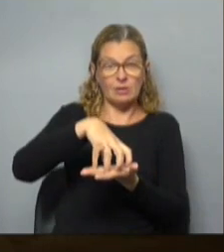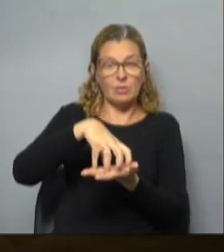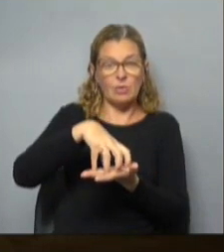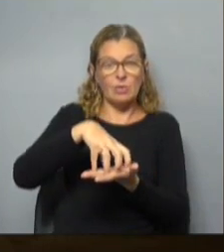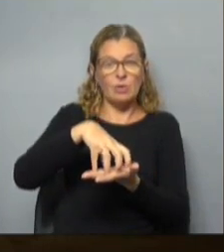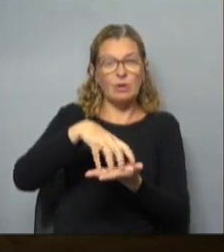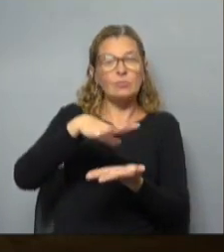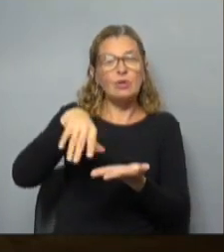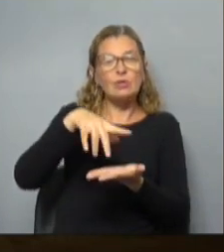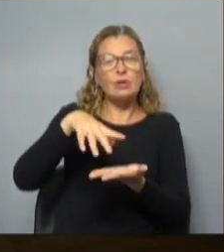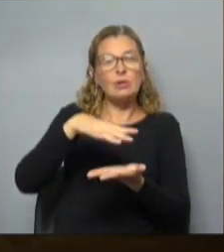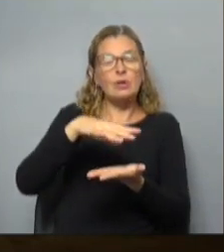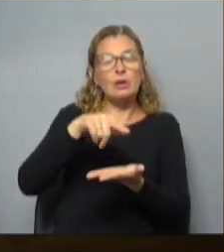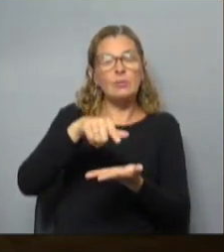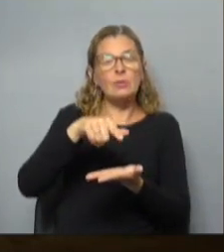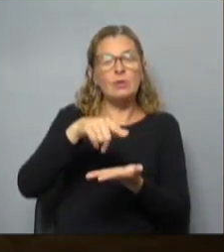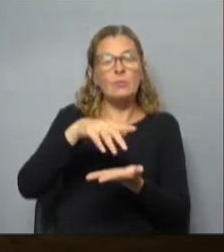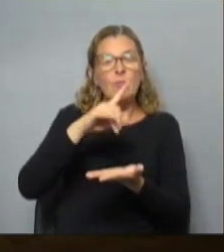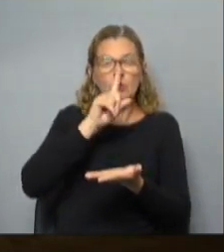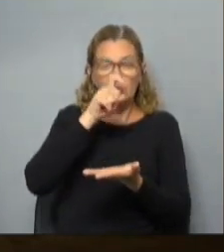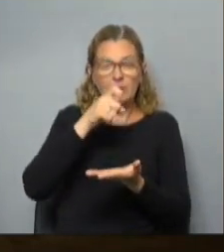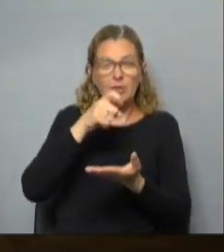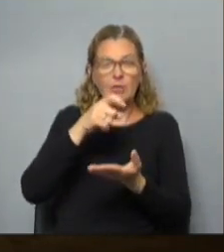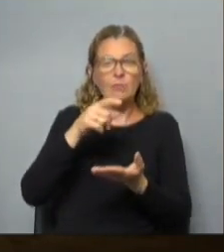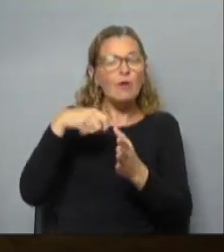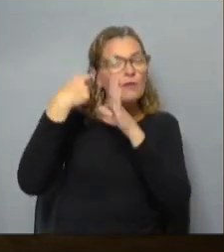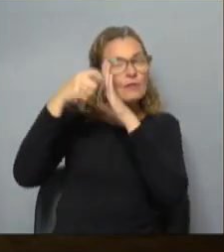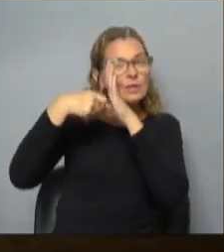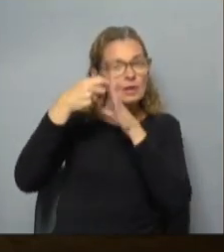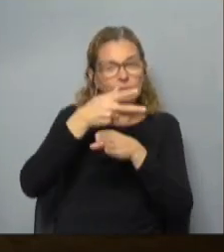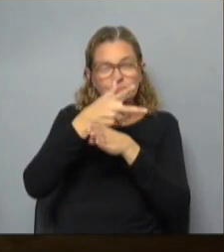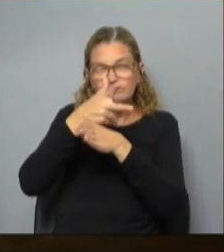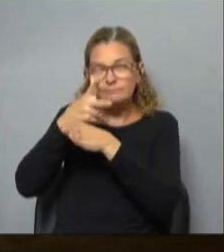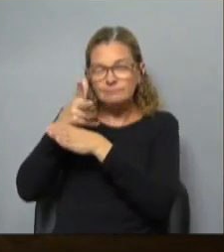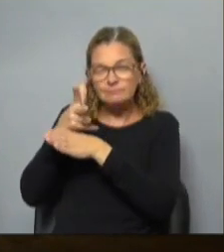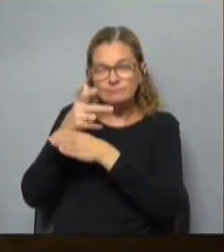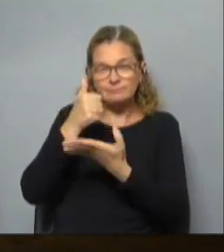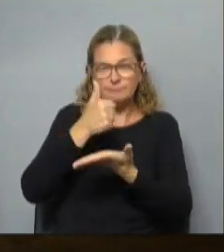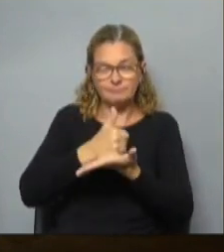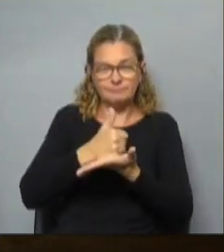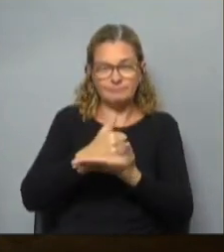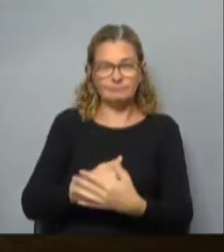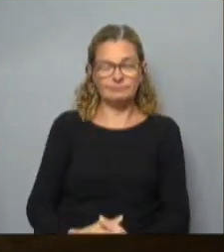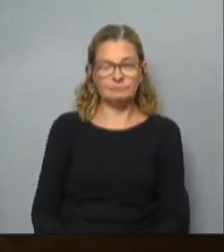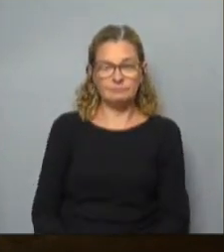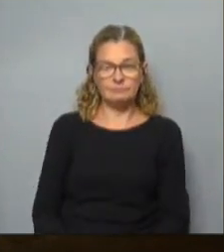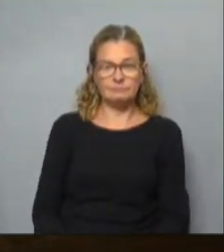se ubica en la zona oeste de montevideo el registro de las cámaras que estaban en ese lugar